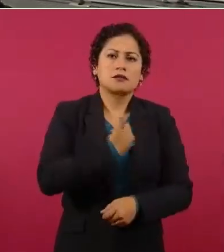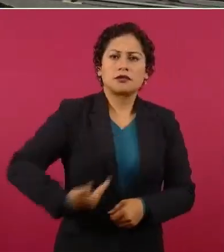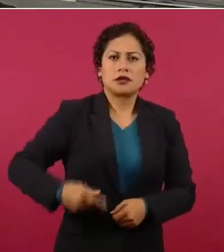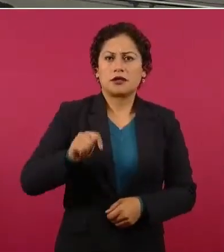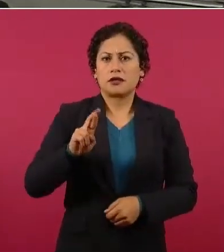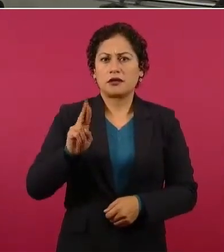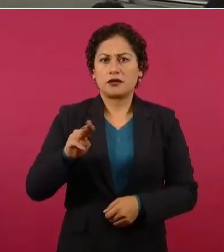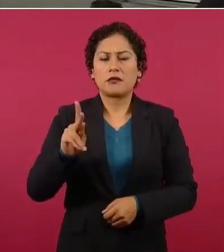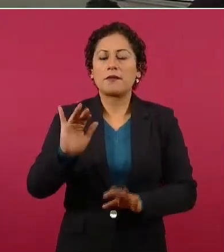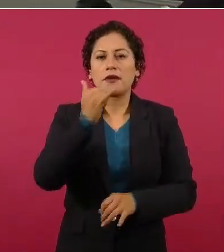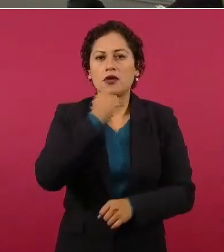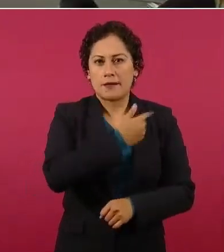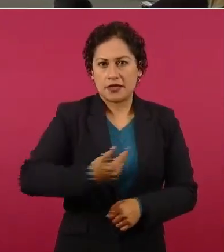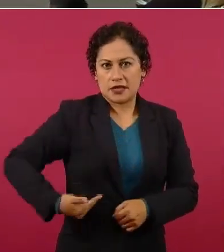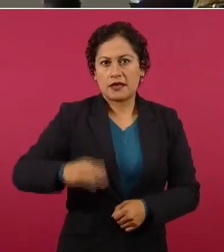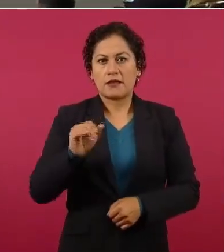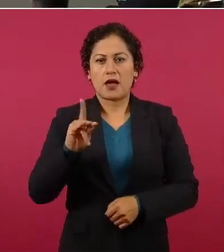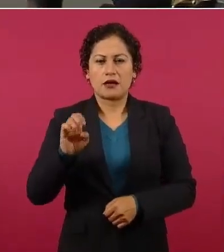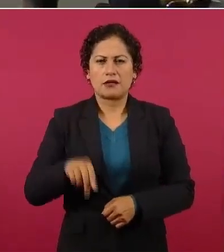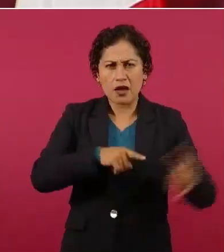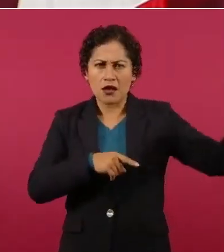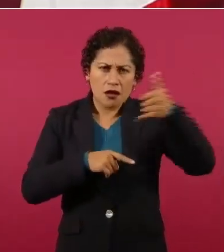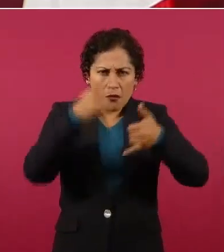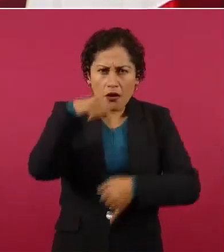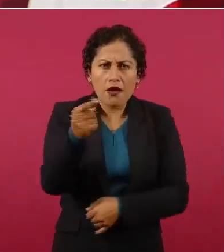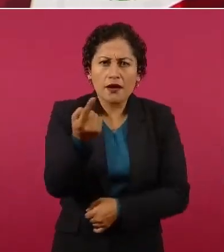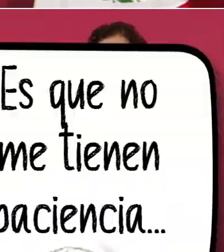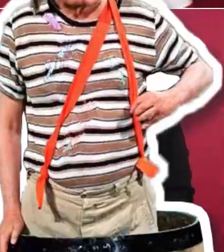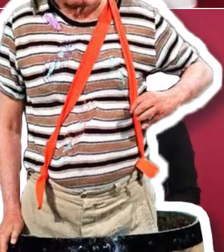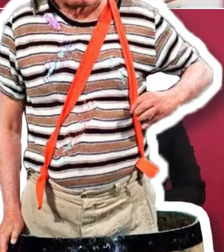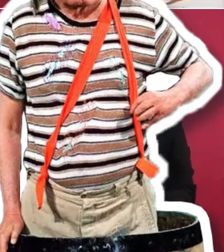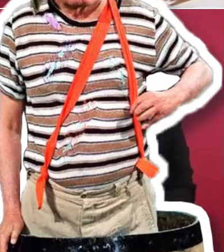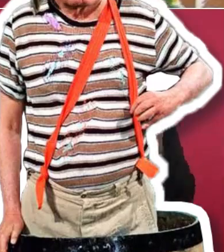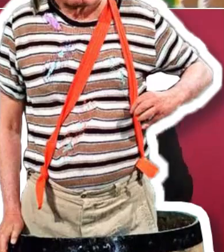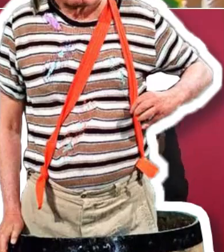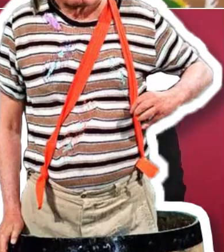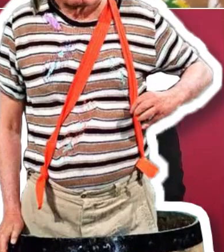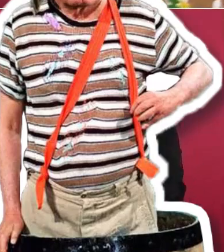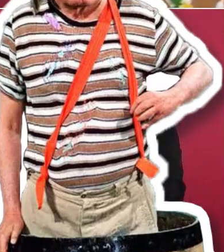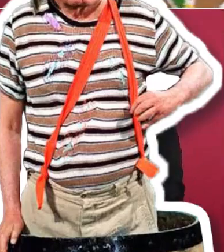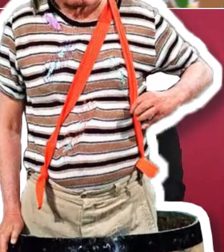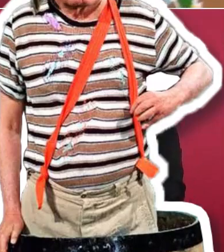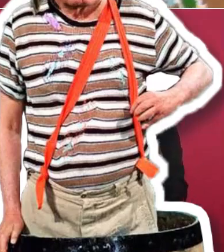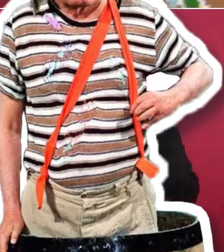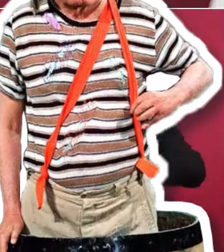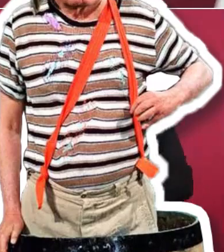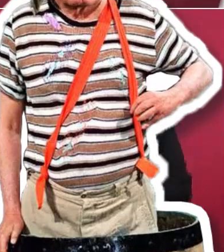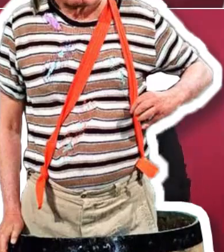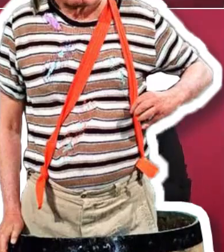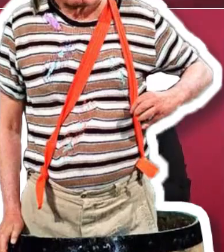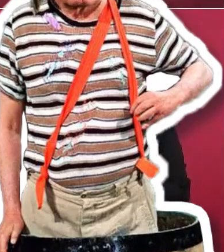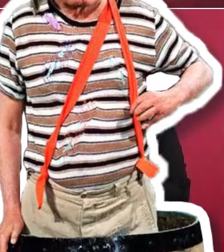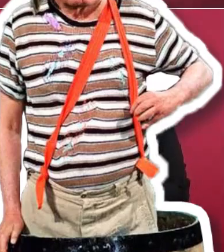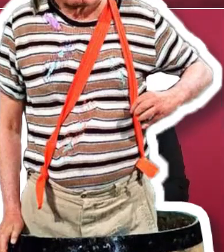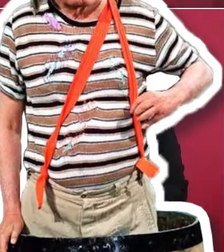Perdón, con el presidente Biden. ¿Sabe de qué quiere hablar el presidente Biden con usted? No, pero creo, pienso que puede ser eso. Van a